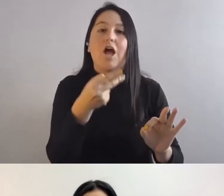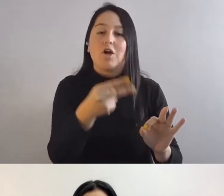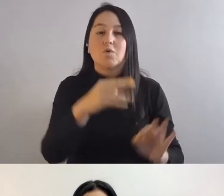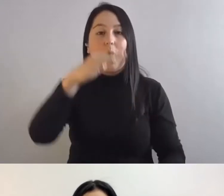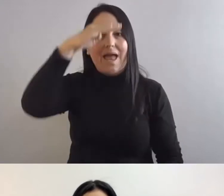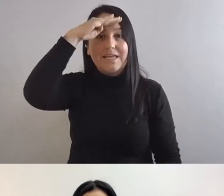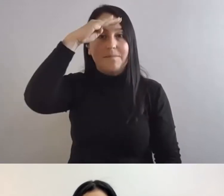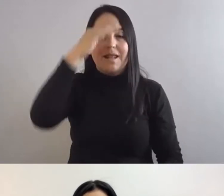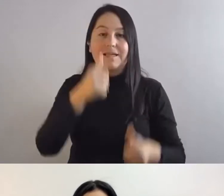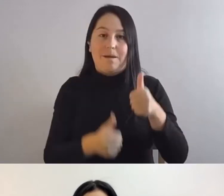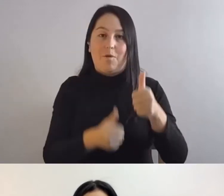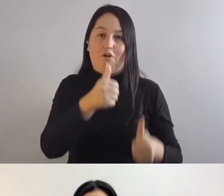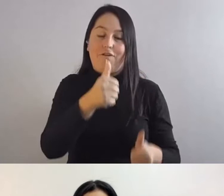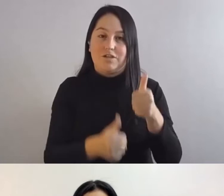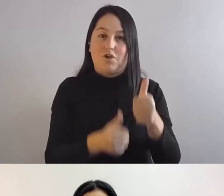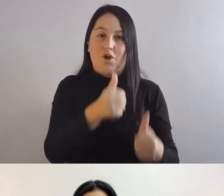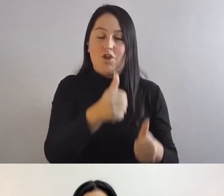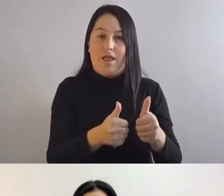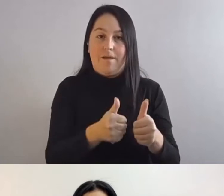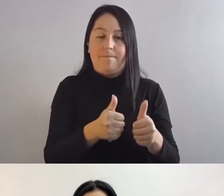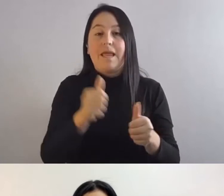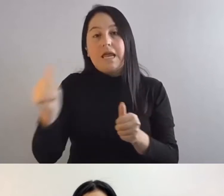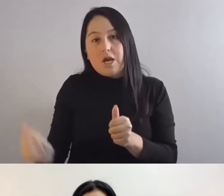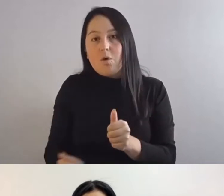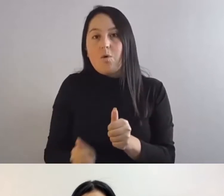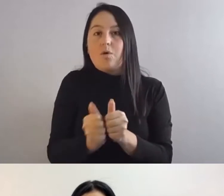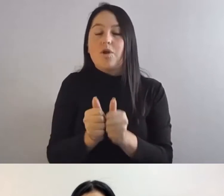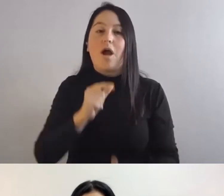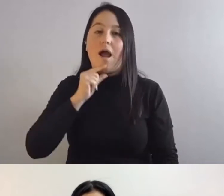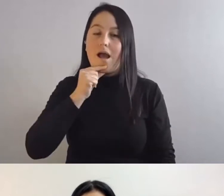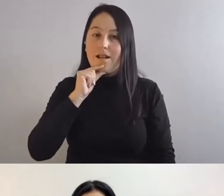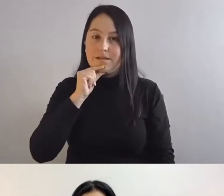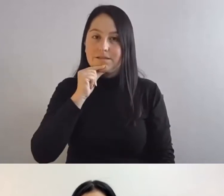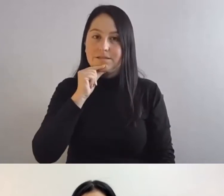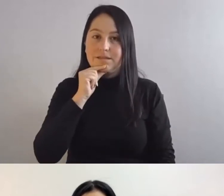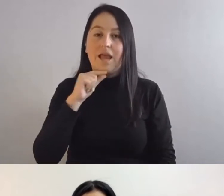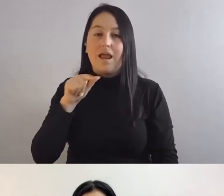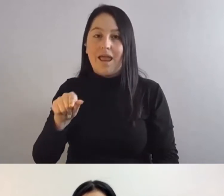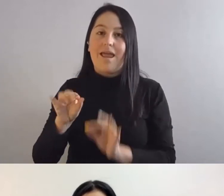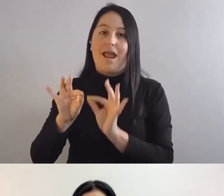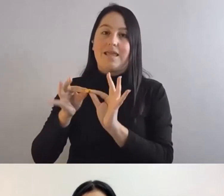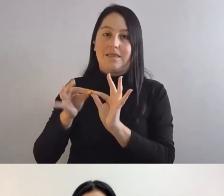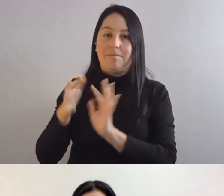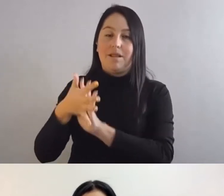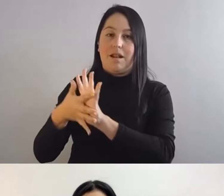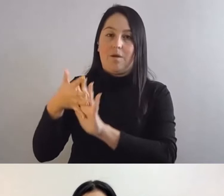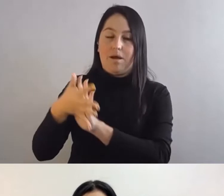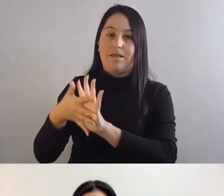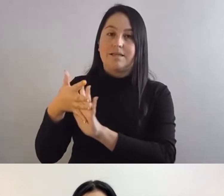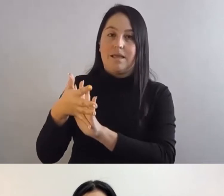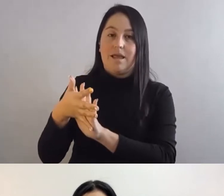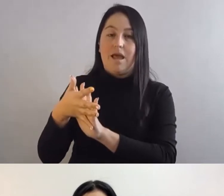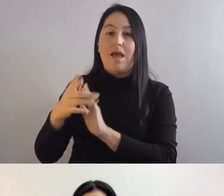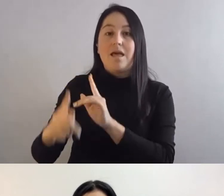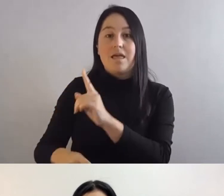profesional, en conjunto con María Alicia Collante, que es intérprete en lengua de señas, y además